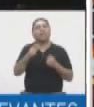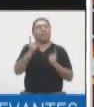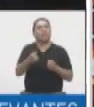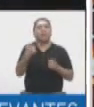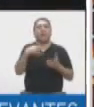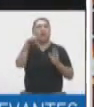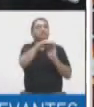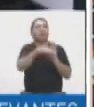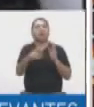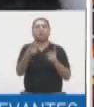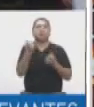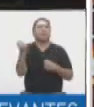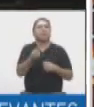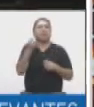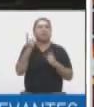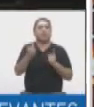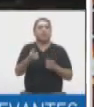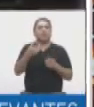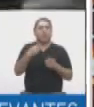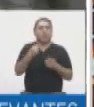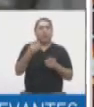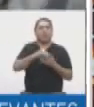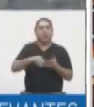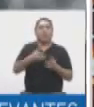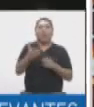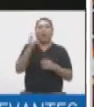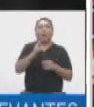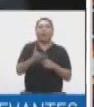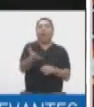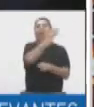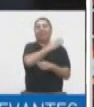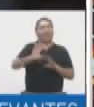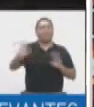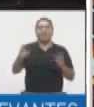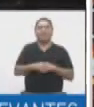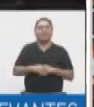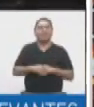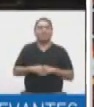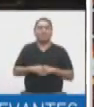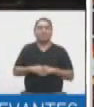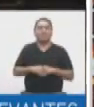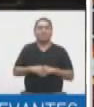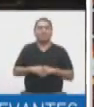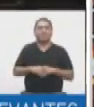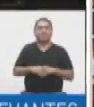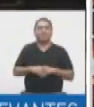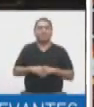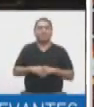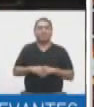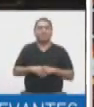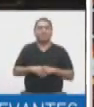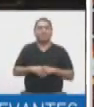caso tiene que tener el rol de seguir el tema y y de sancionar en el caso de que no se cumpla y a quien se debe sancionar